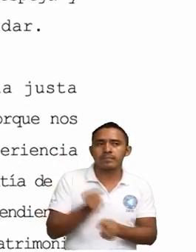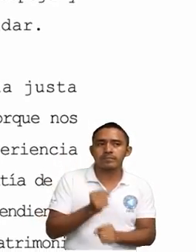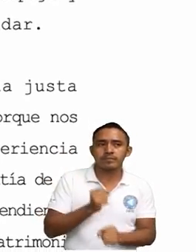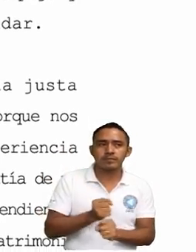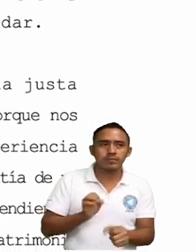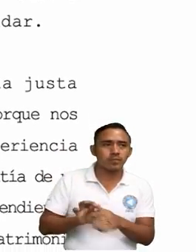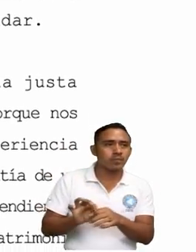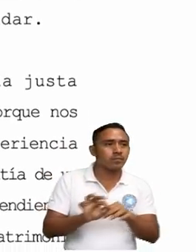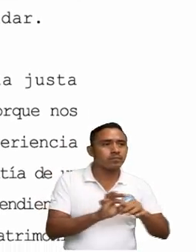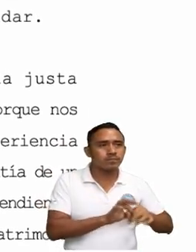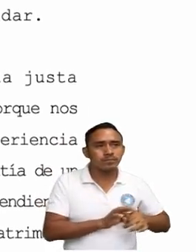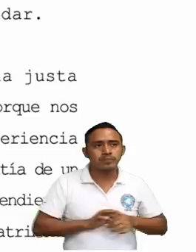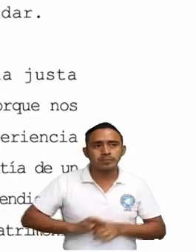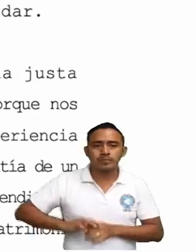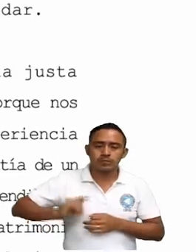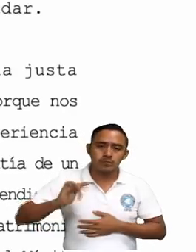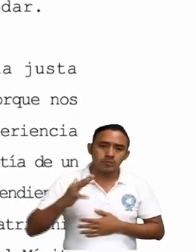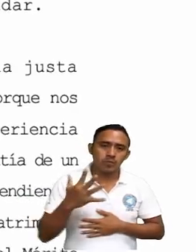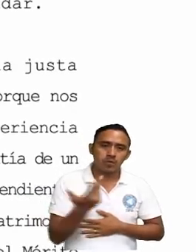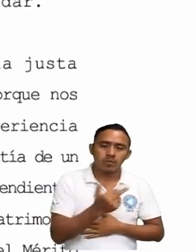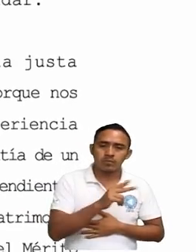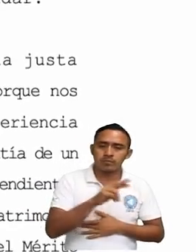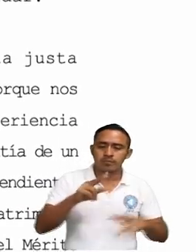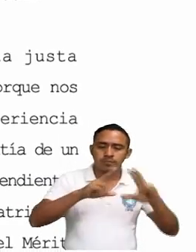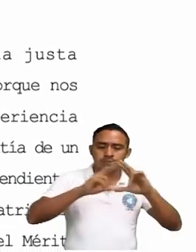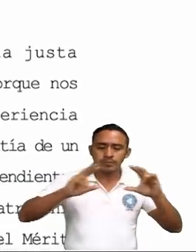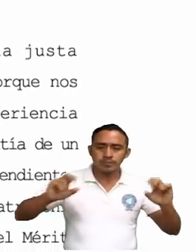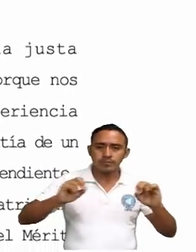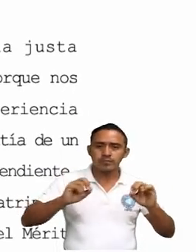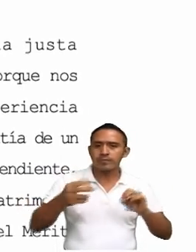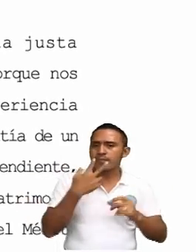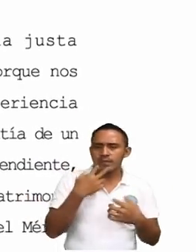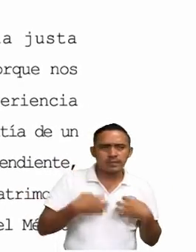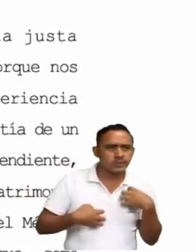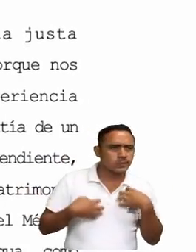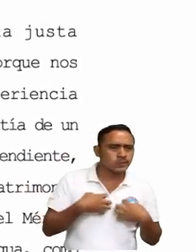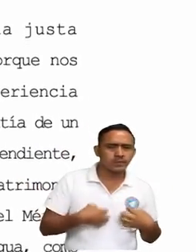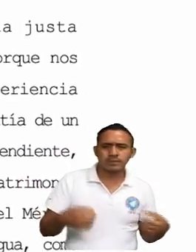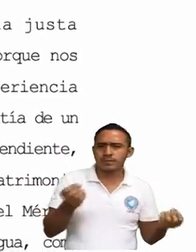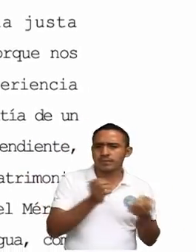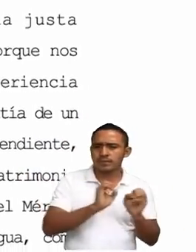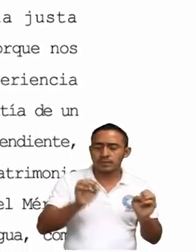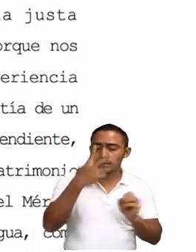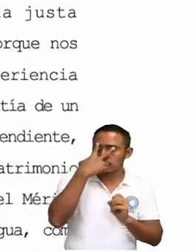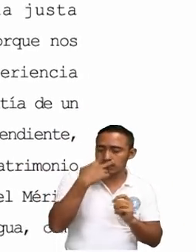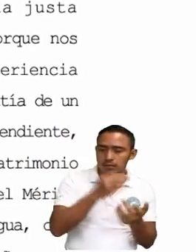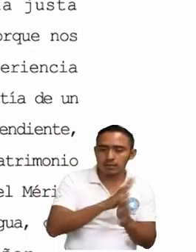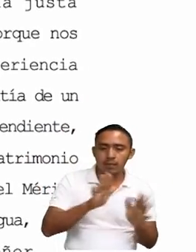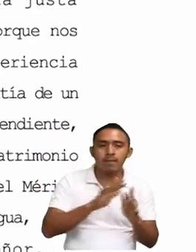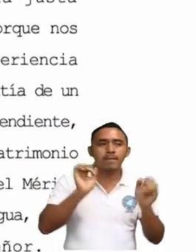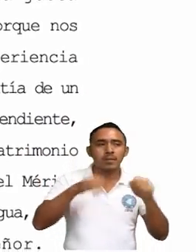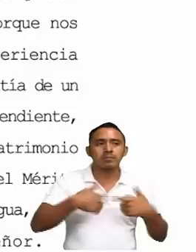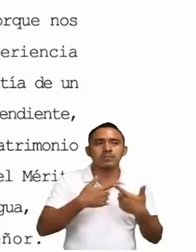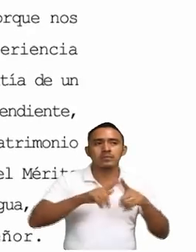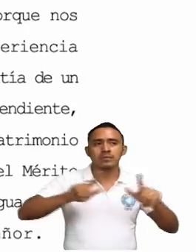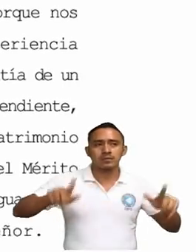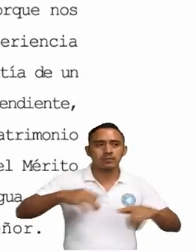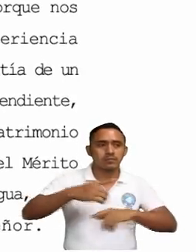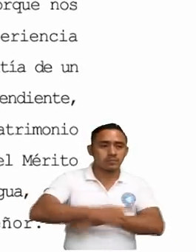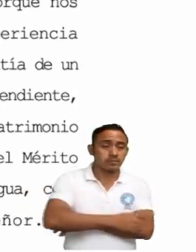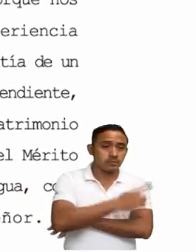juntas, juntos, todas y todos las y los nicaragüenses, sin egoísmos, sin ceguera, para que nos liberemos cada